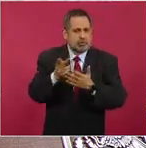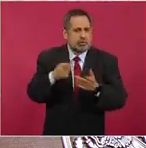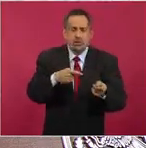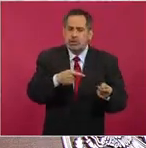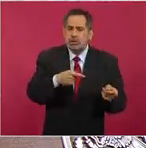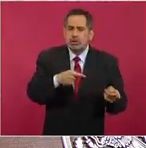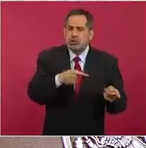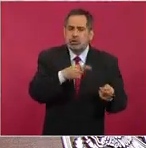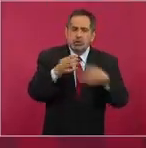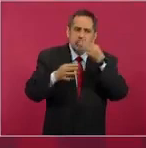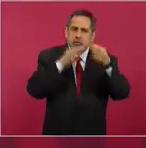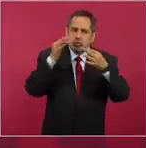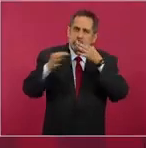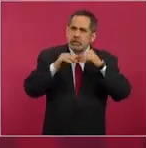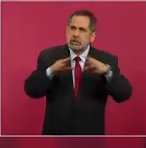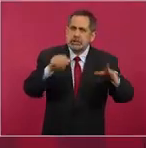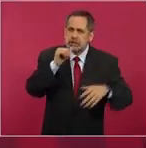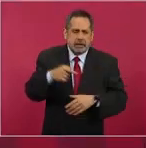revocación del mandato,